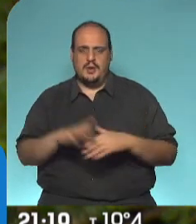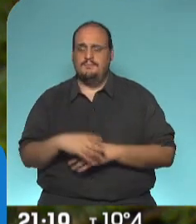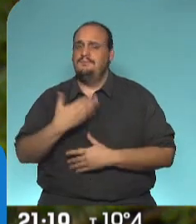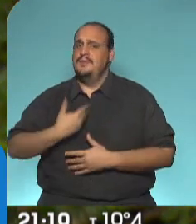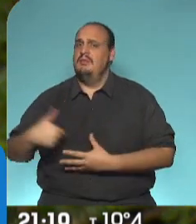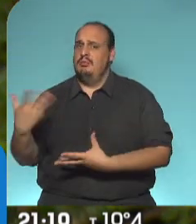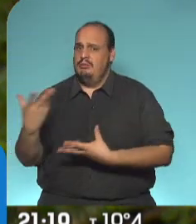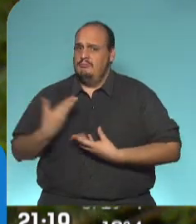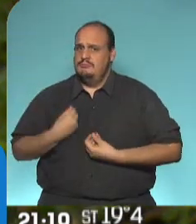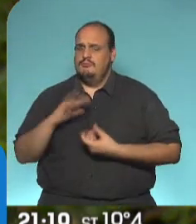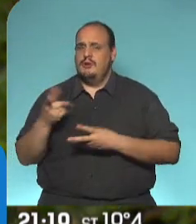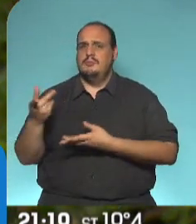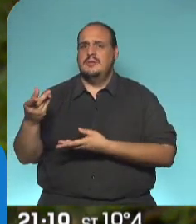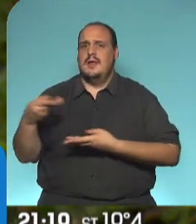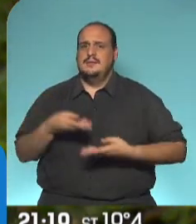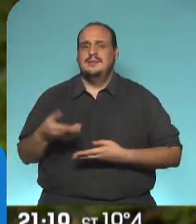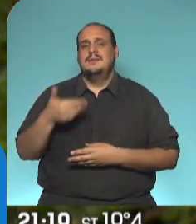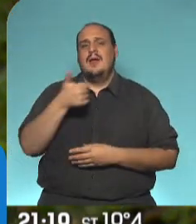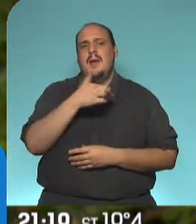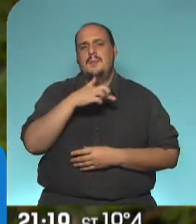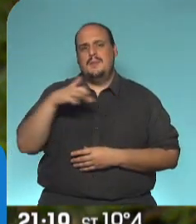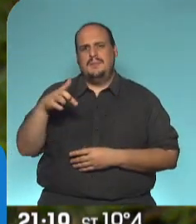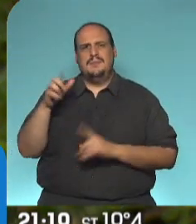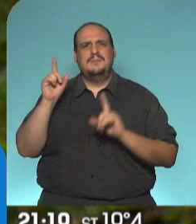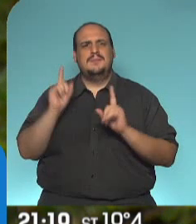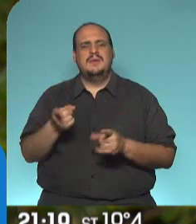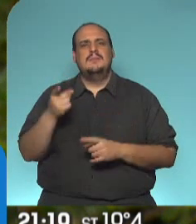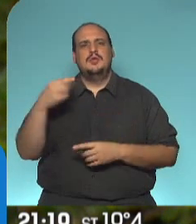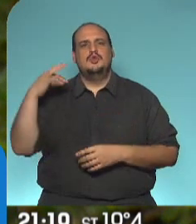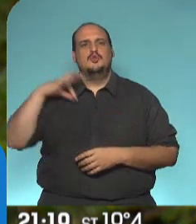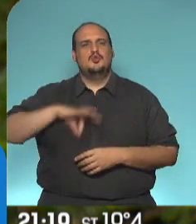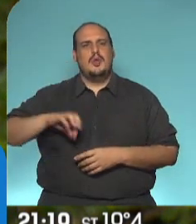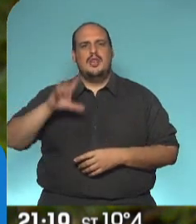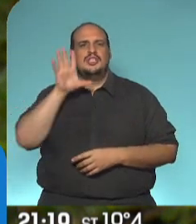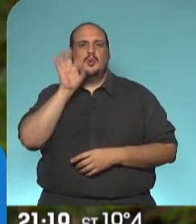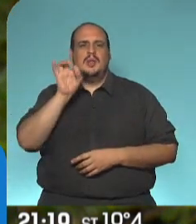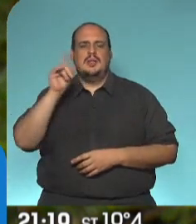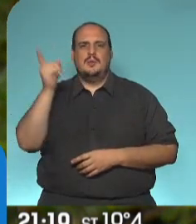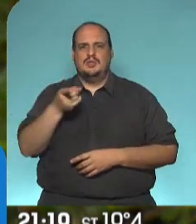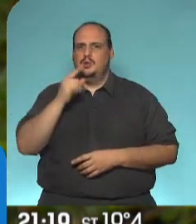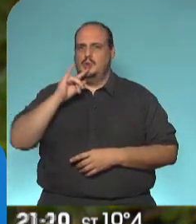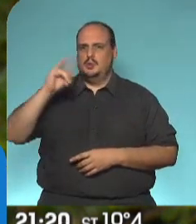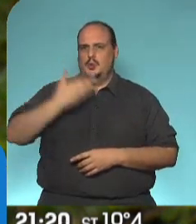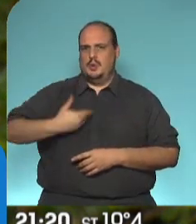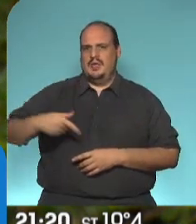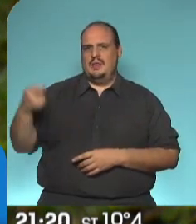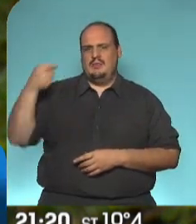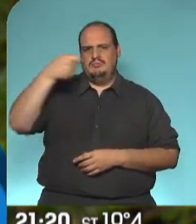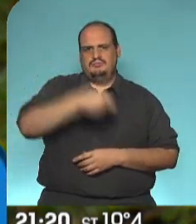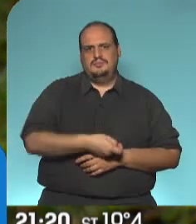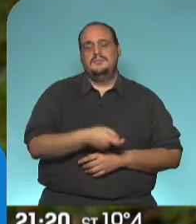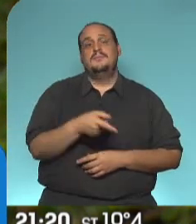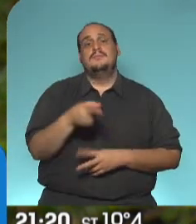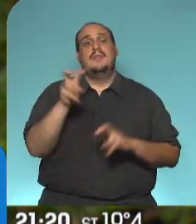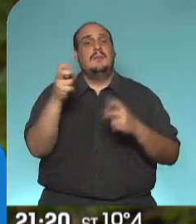con esta asistencia con estas app que cubren el 50% del salario el problema que tiene la actividad del turismo es que no sabemos